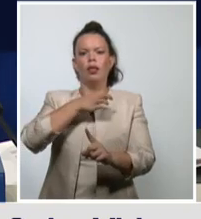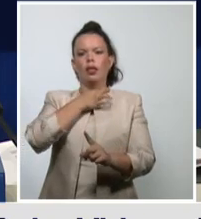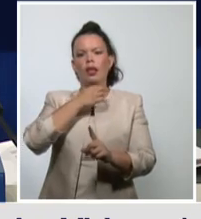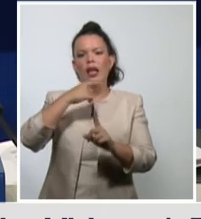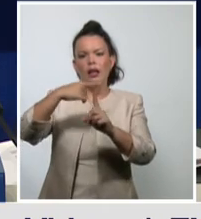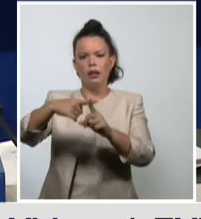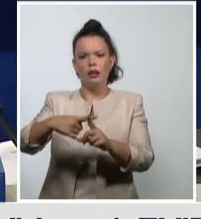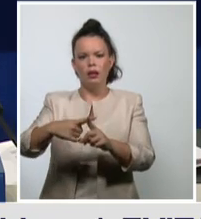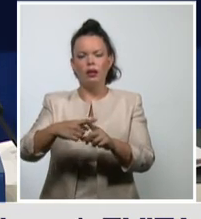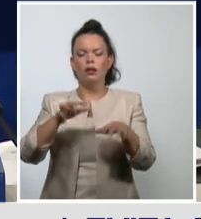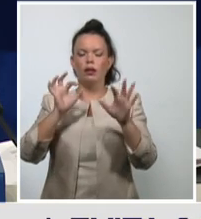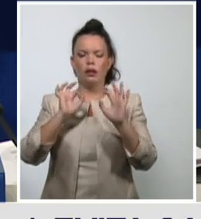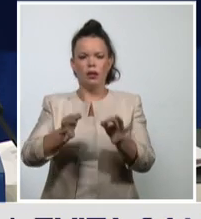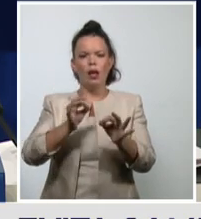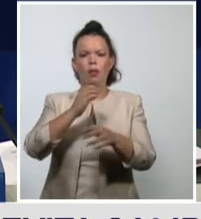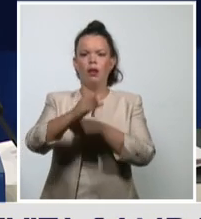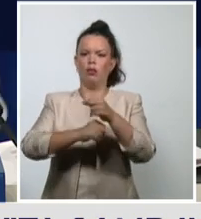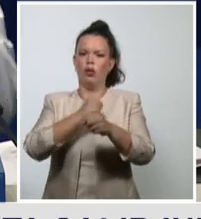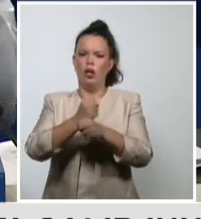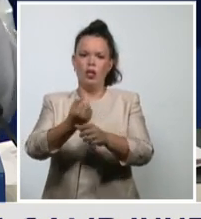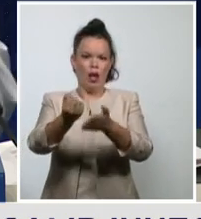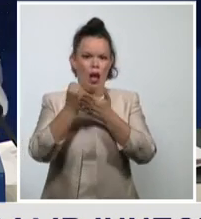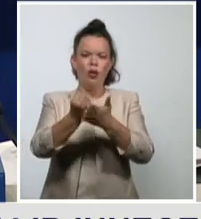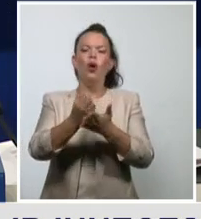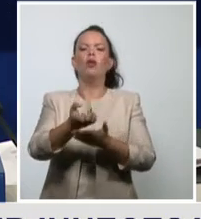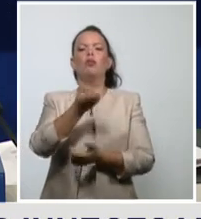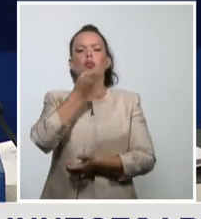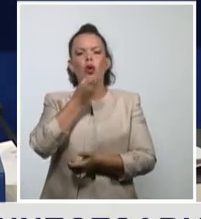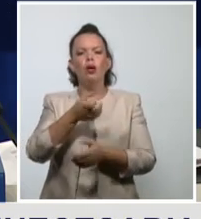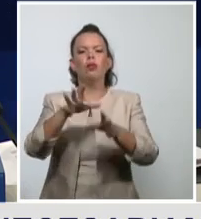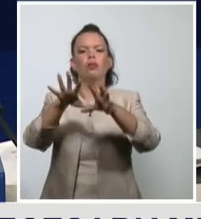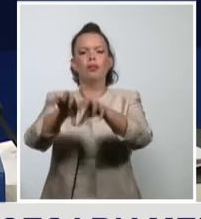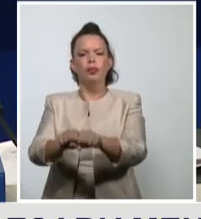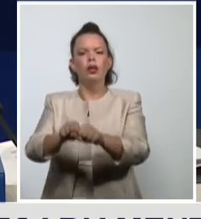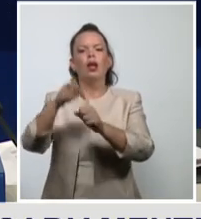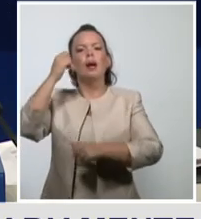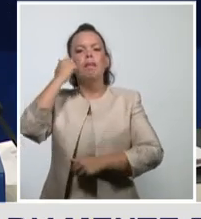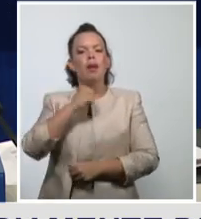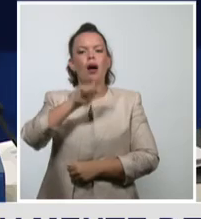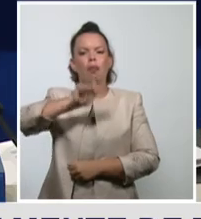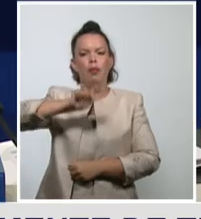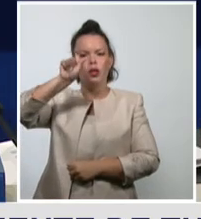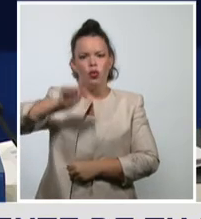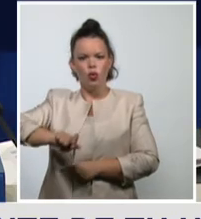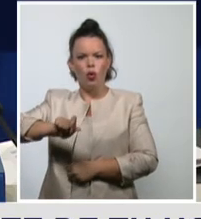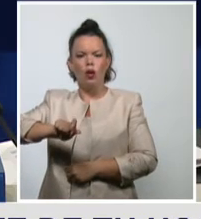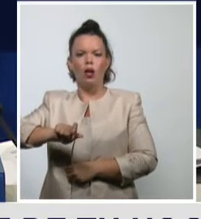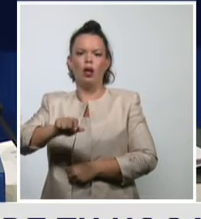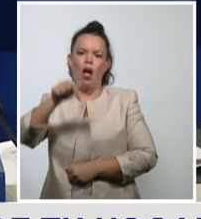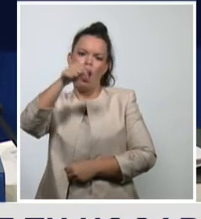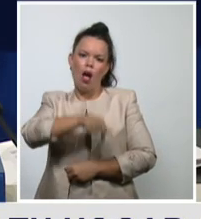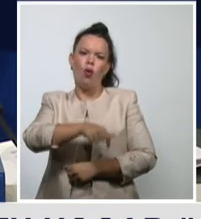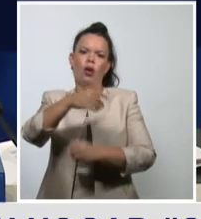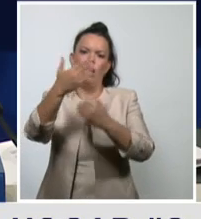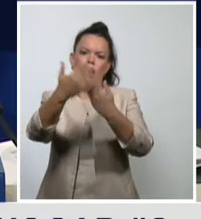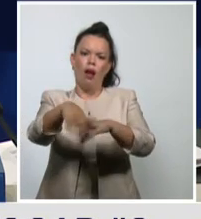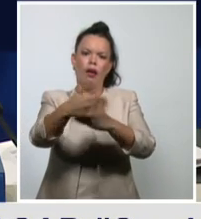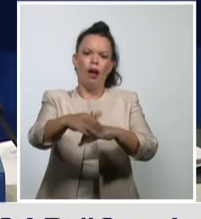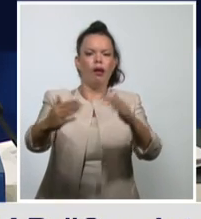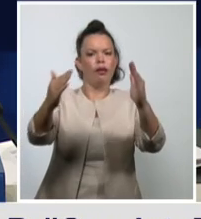la redundancia, pues podremos detectar más personas que están allá afuera contagiados